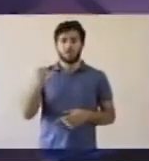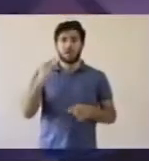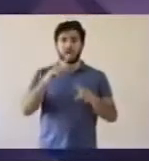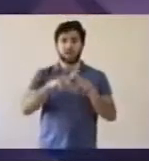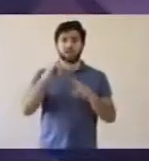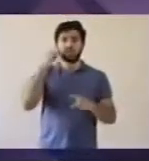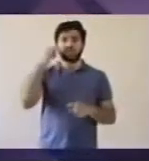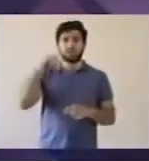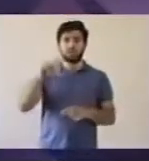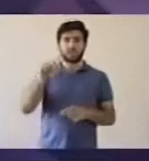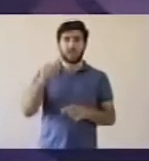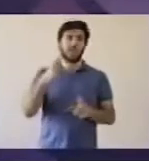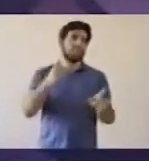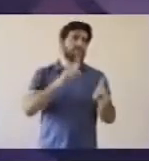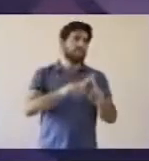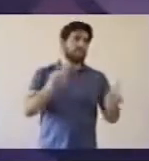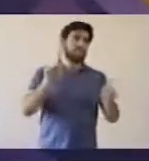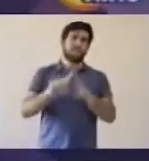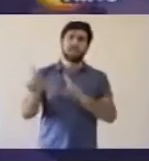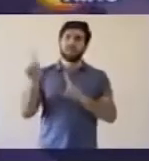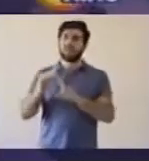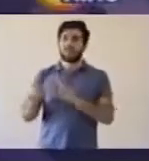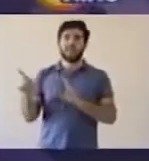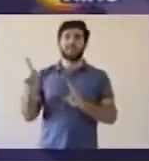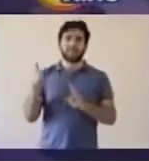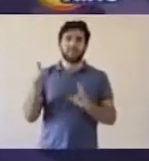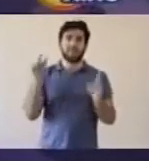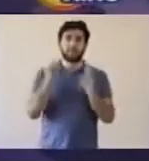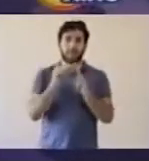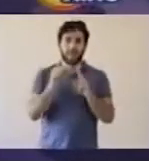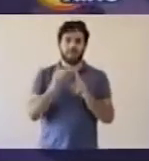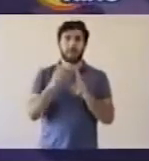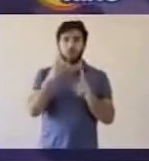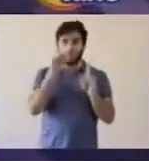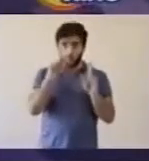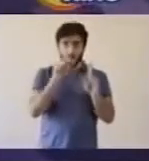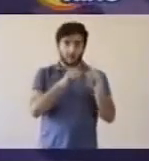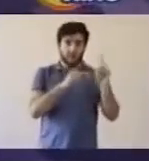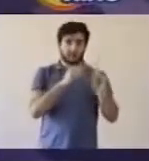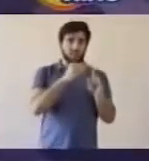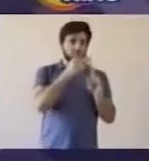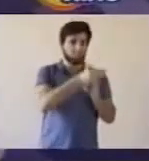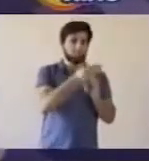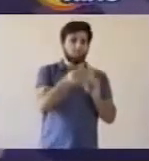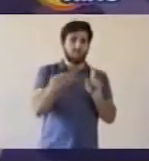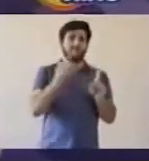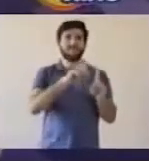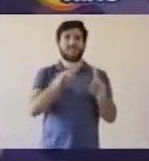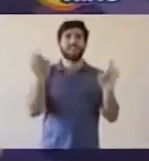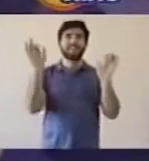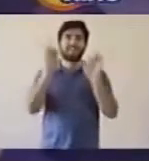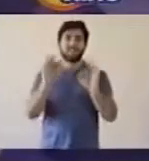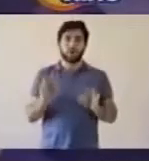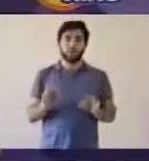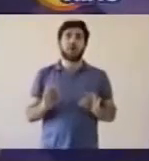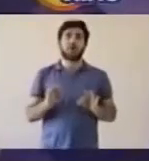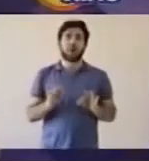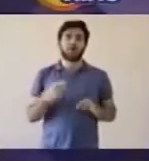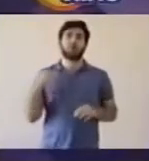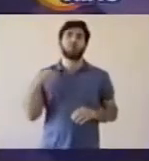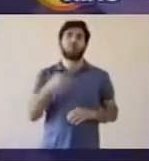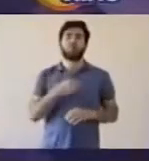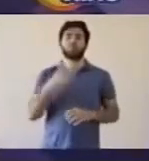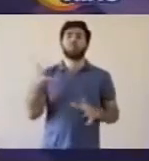hay 4 variantes reconocidas, así que es normal que vayamos a encontrar una palabra que se dice de diferentes formas.